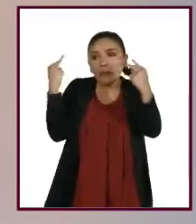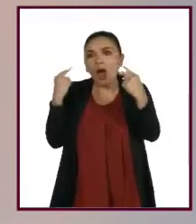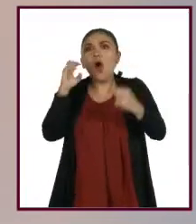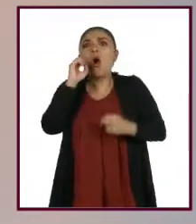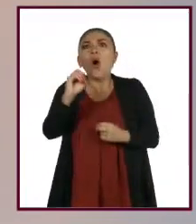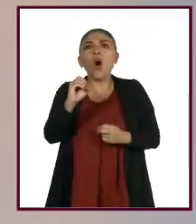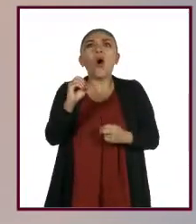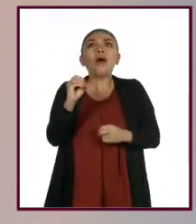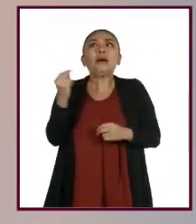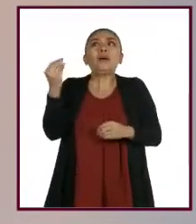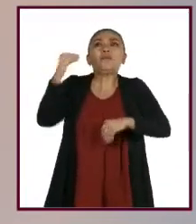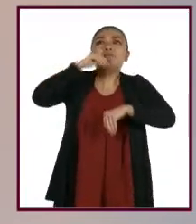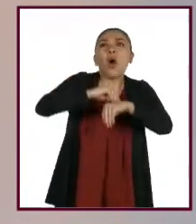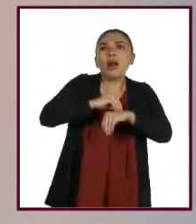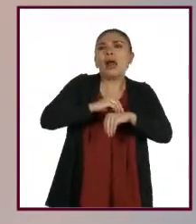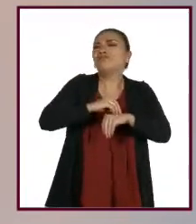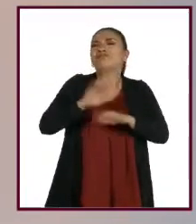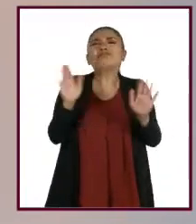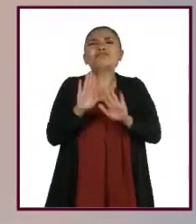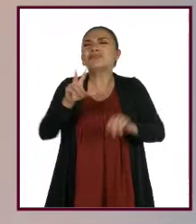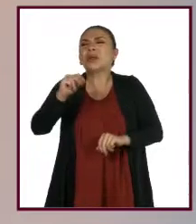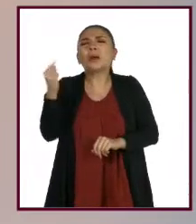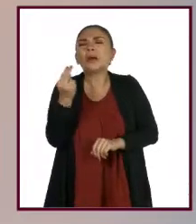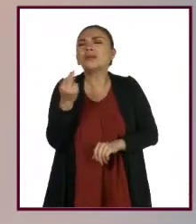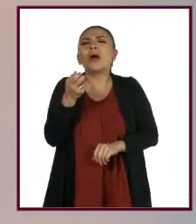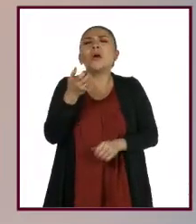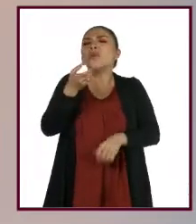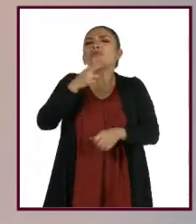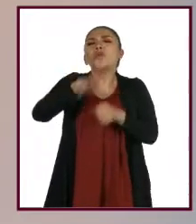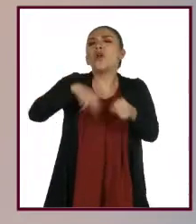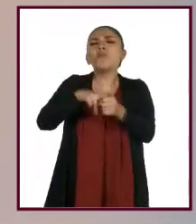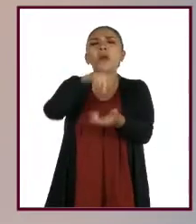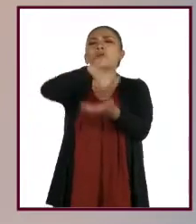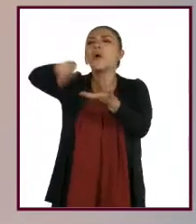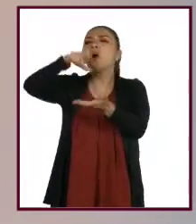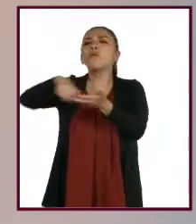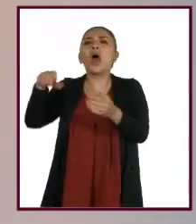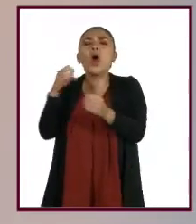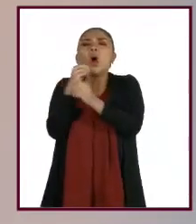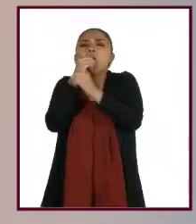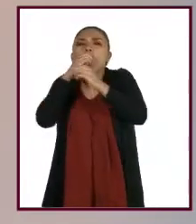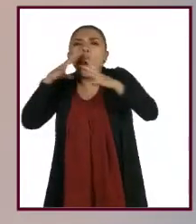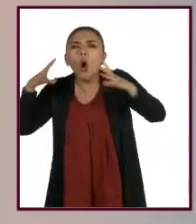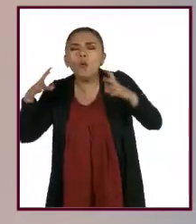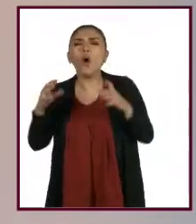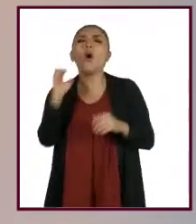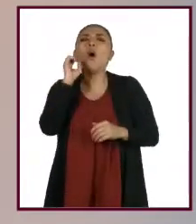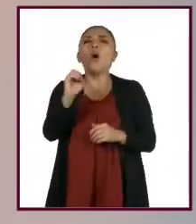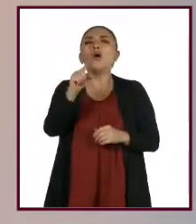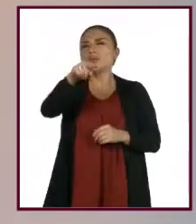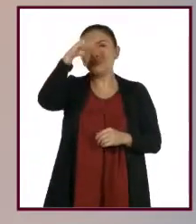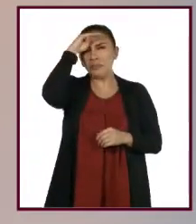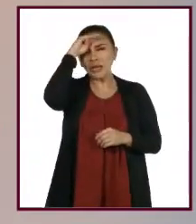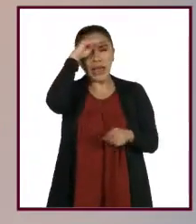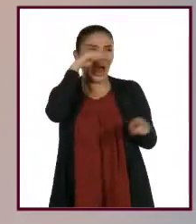tipo de parafernalia con situaciones del día a día, de la vida cotidiana, y que hasta tal vez uno no se